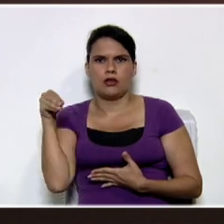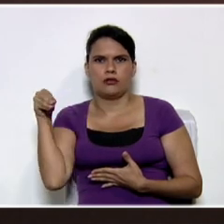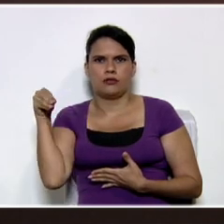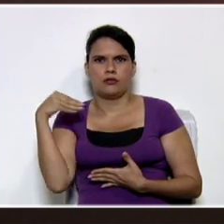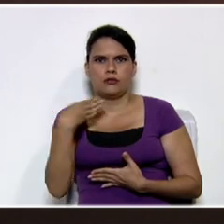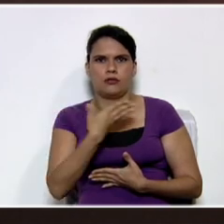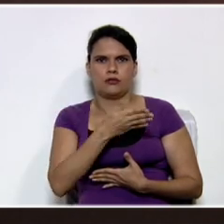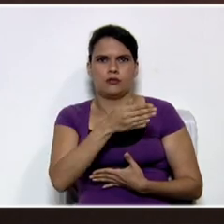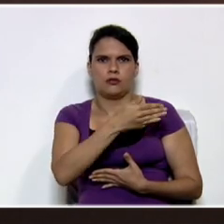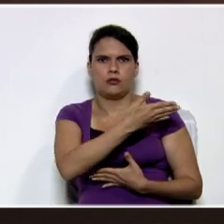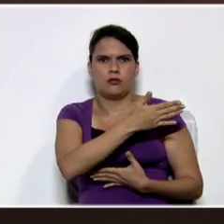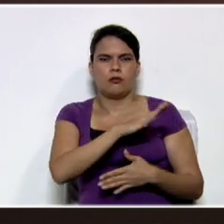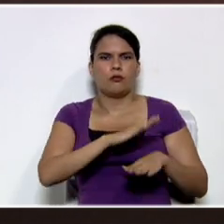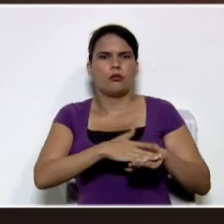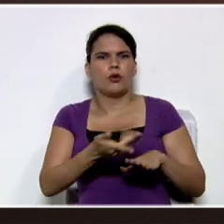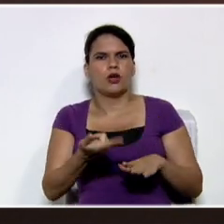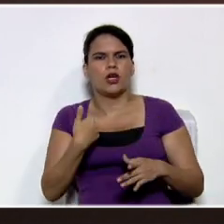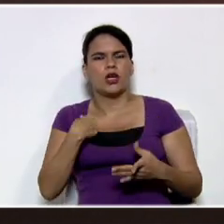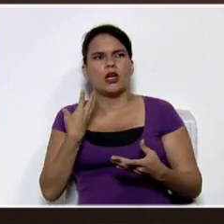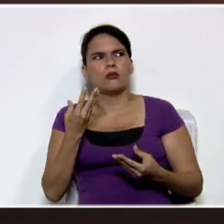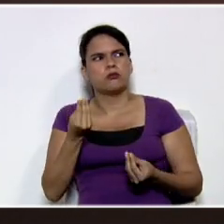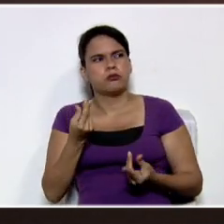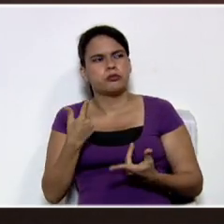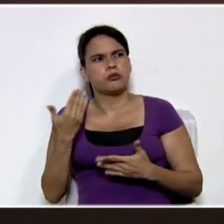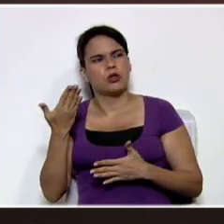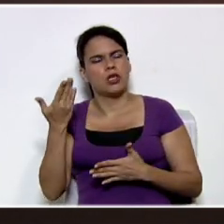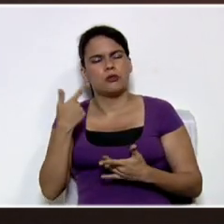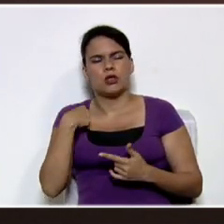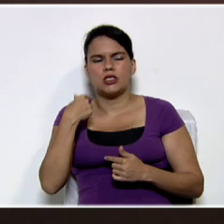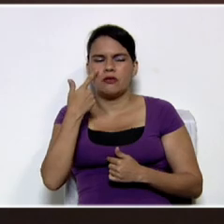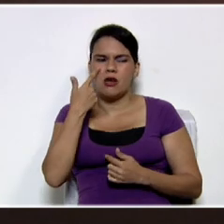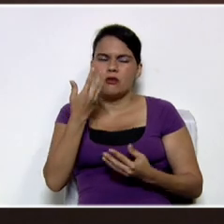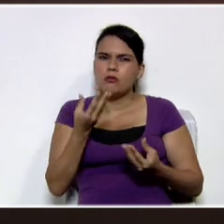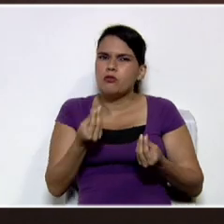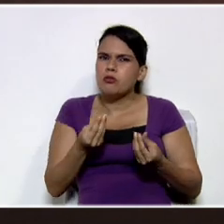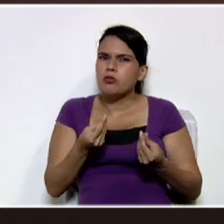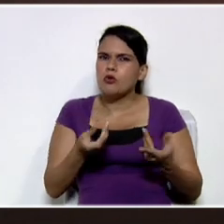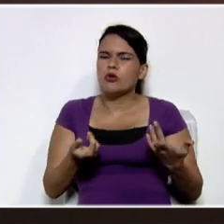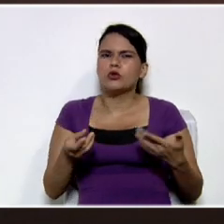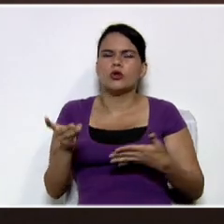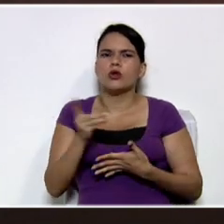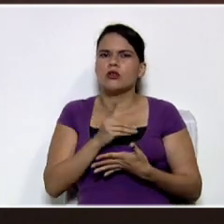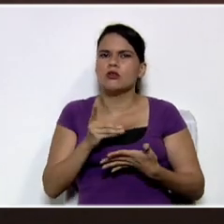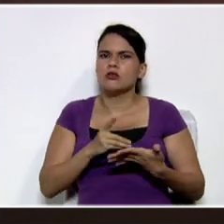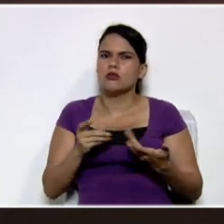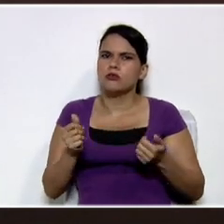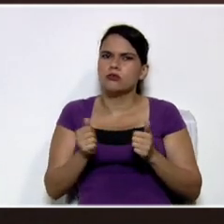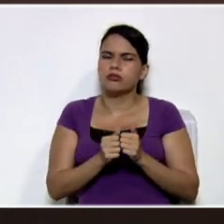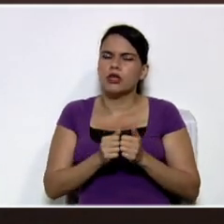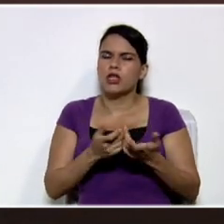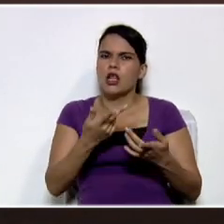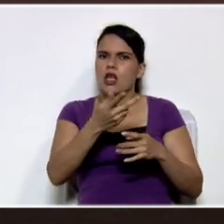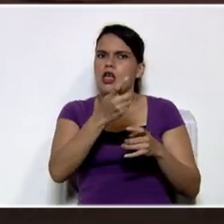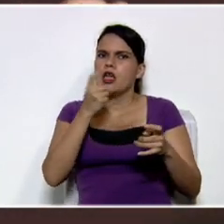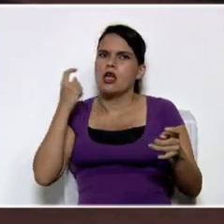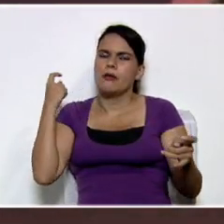en vista de que se encuentra repetitivamente y en gran escala, específicamente en